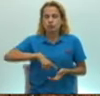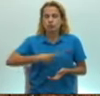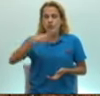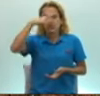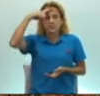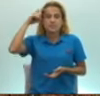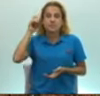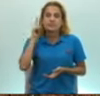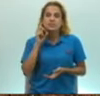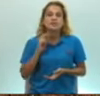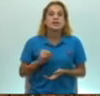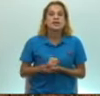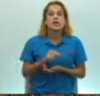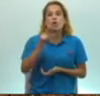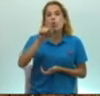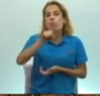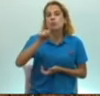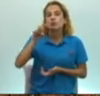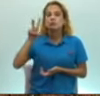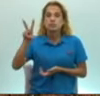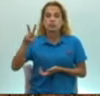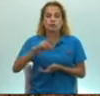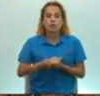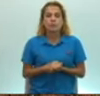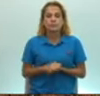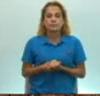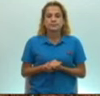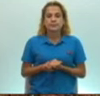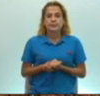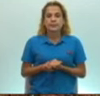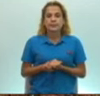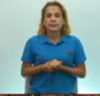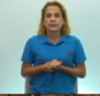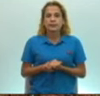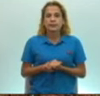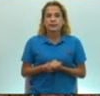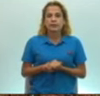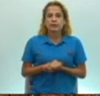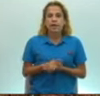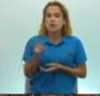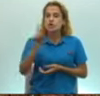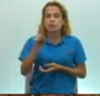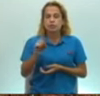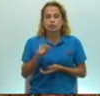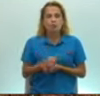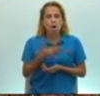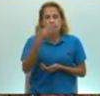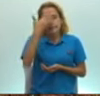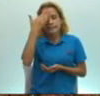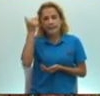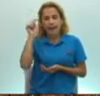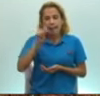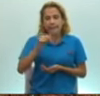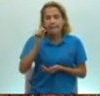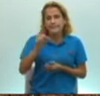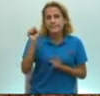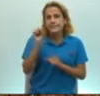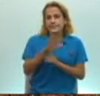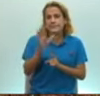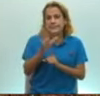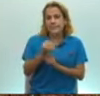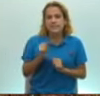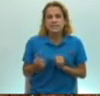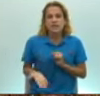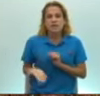lograr un esplendor cultural entre los siglos I y II de nuestra era con Augusto y sus emperadores sucesores. Y no dejemos perder de vista que